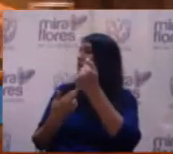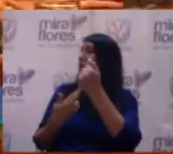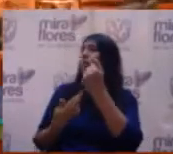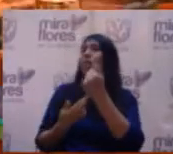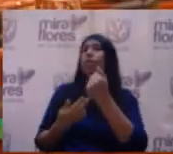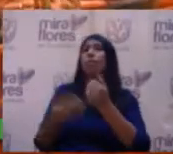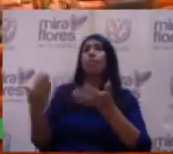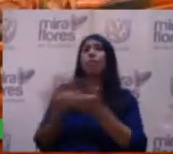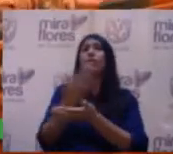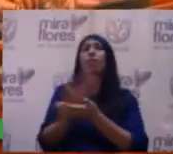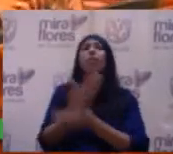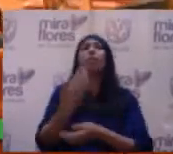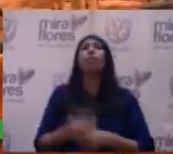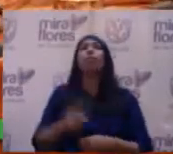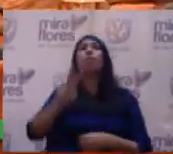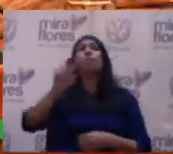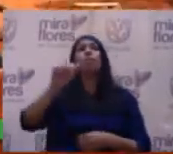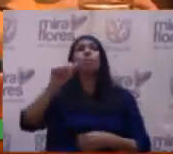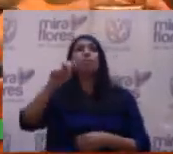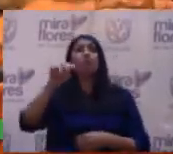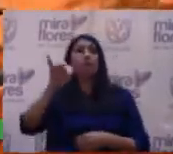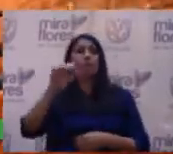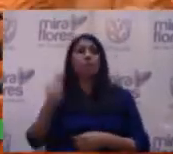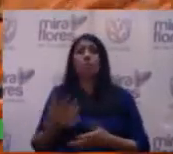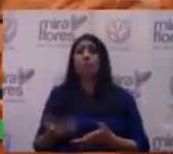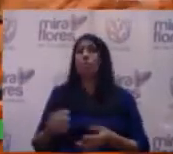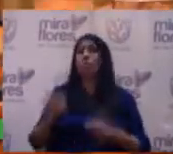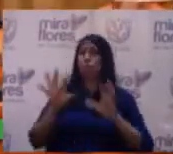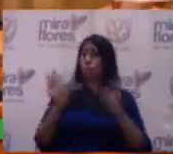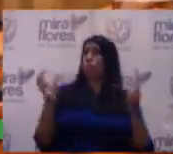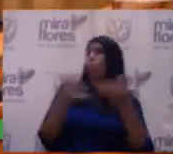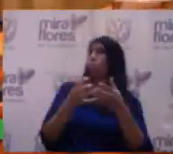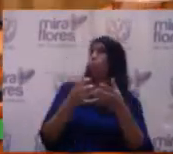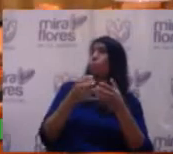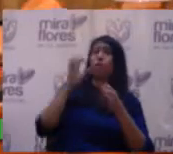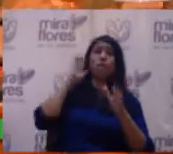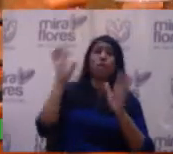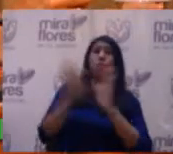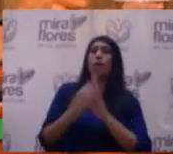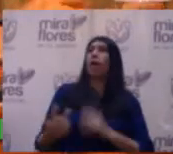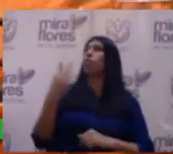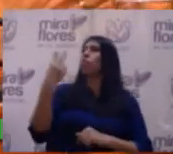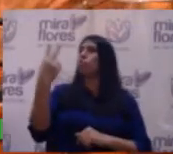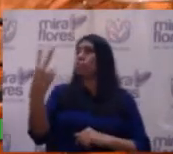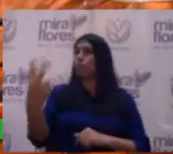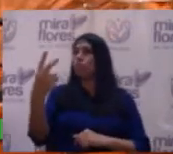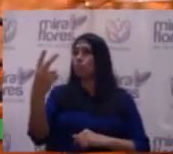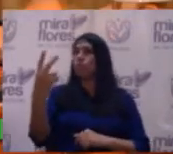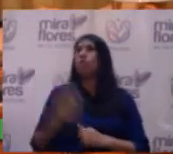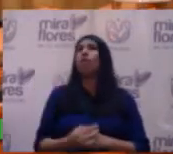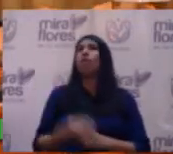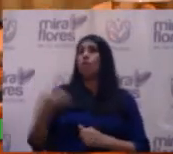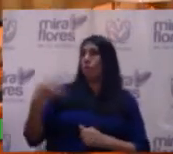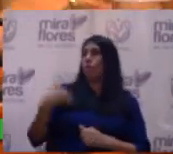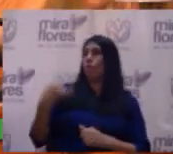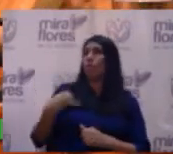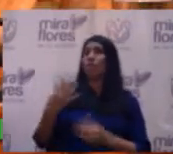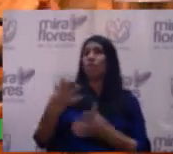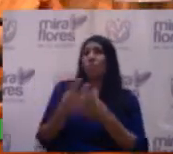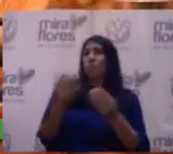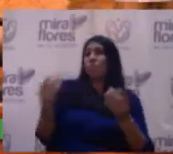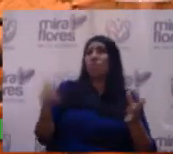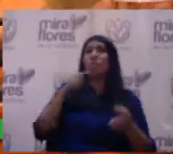Barak. Como ven, somos un grupo ejemplar, porque hay dos chicos jóvenes y además somos varias mujeres. O sea que